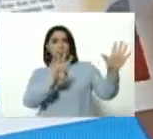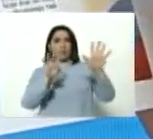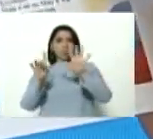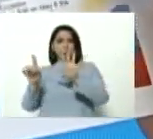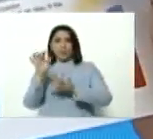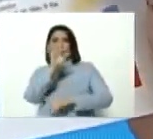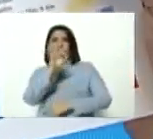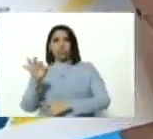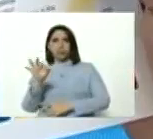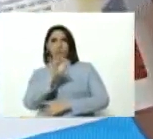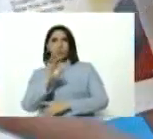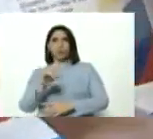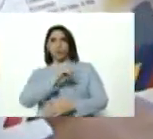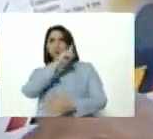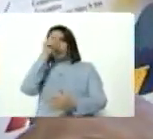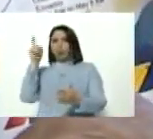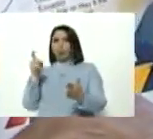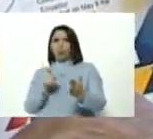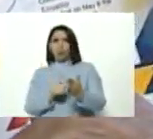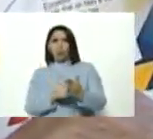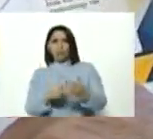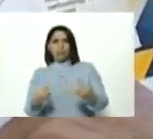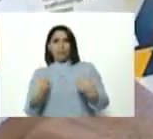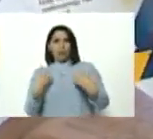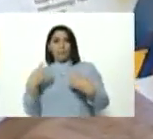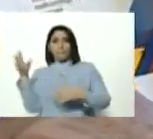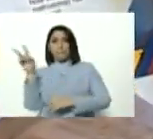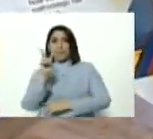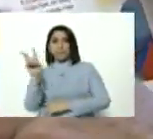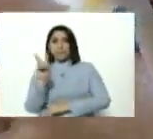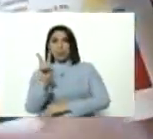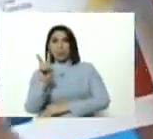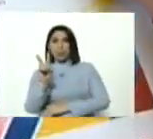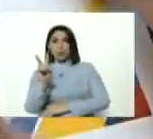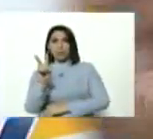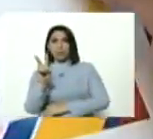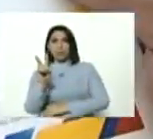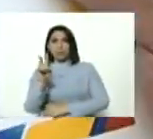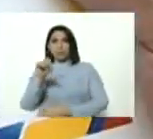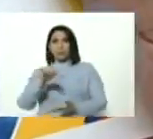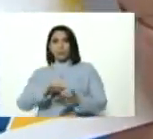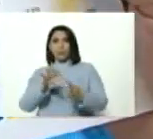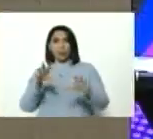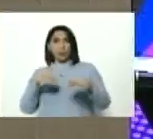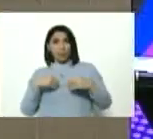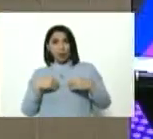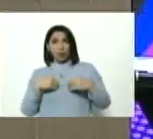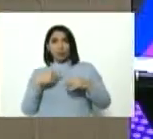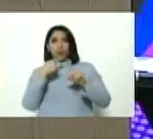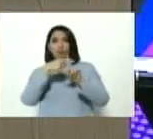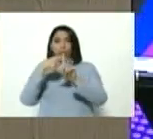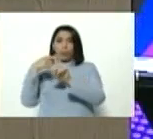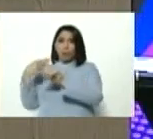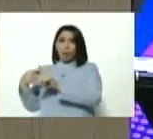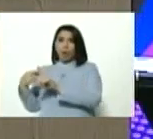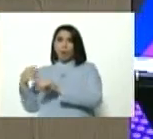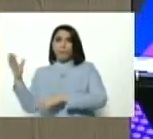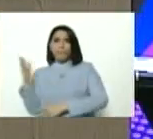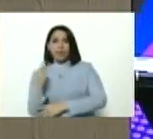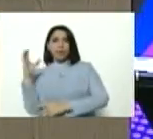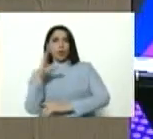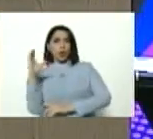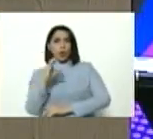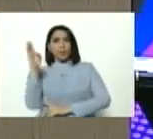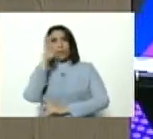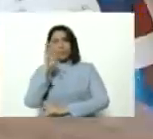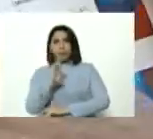96% de todos los casos. Venezuela corresponde, tomando y sumando los casos que vienen de Colombia, que vienen de